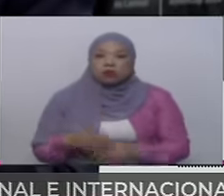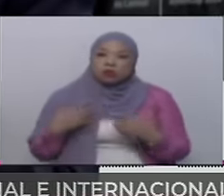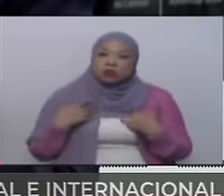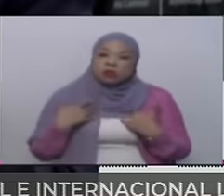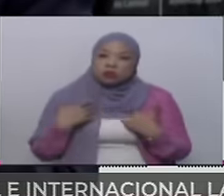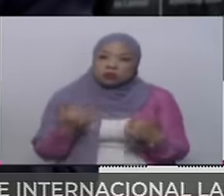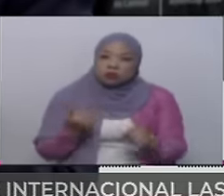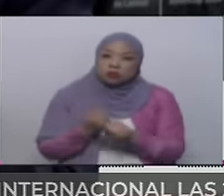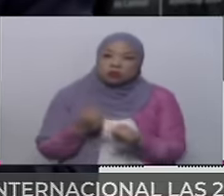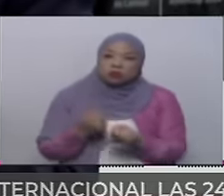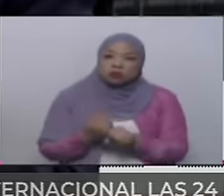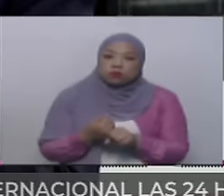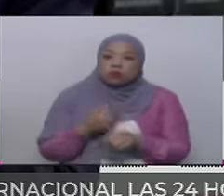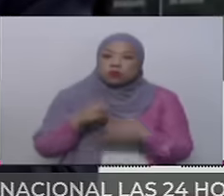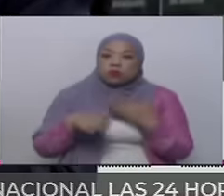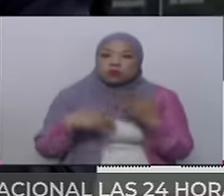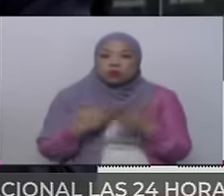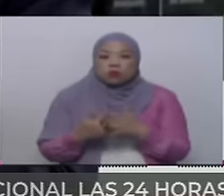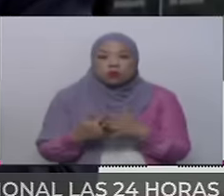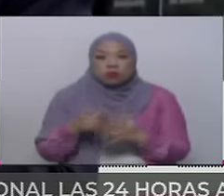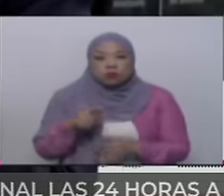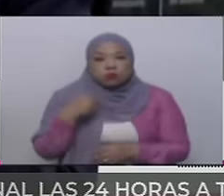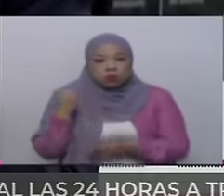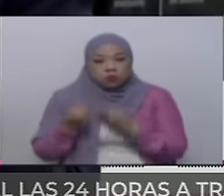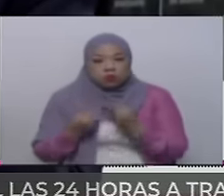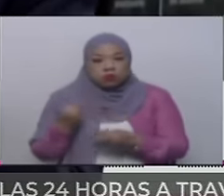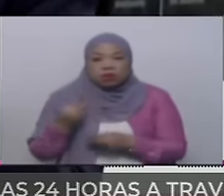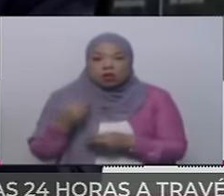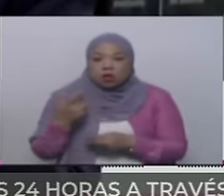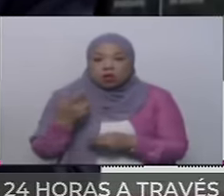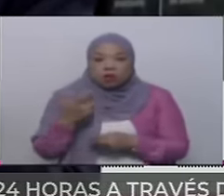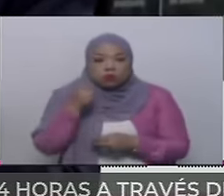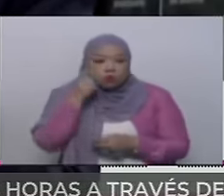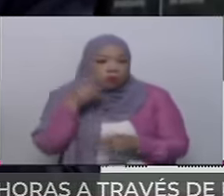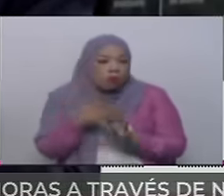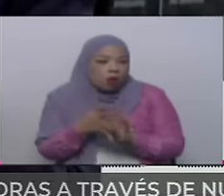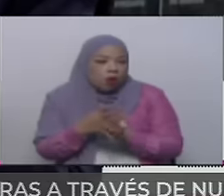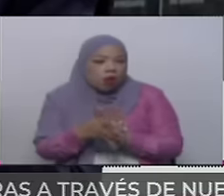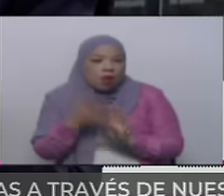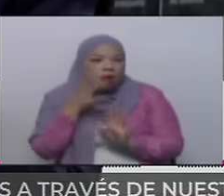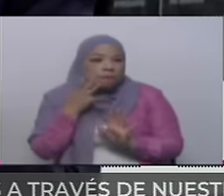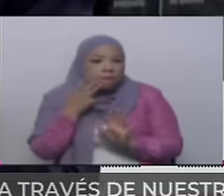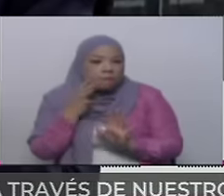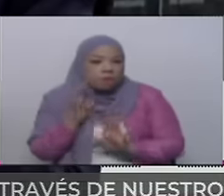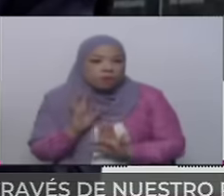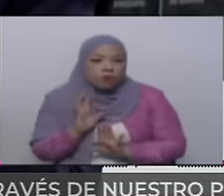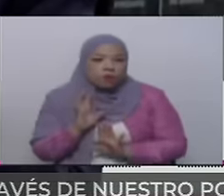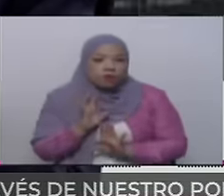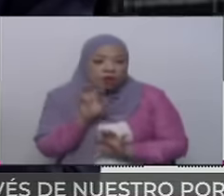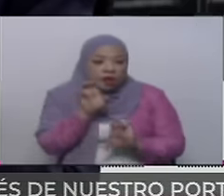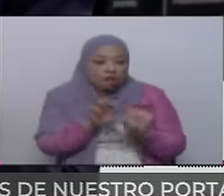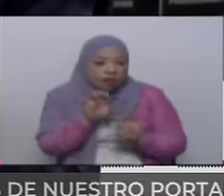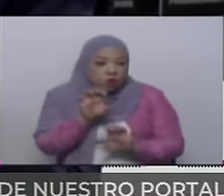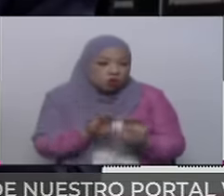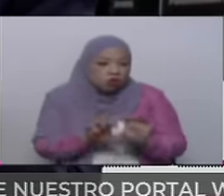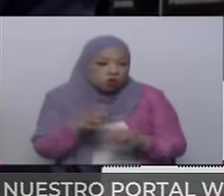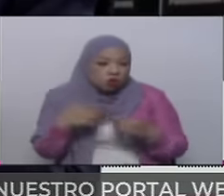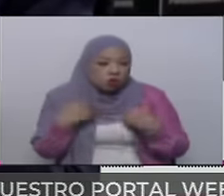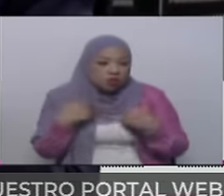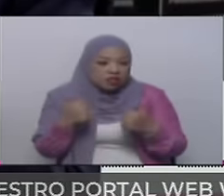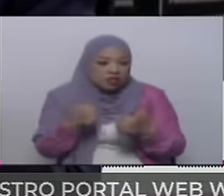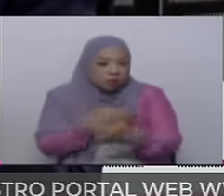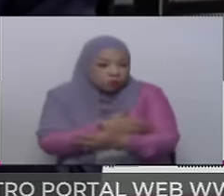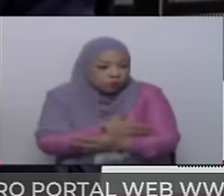lugar. Es como cuando tú te haces el examen de sangre, entonces revisa, ¿verdad?